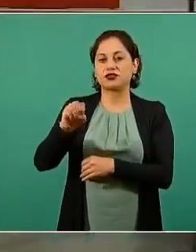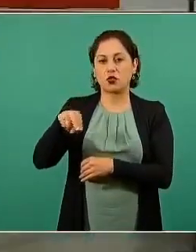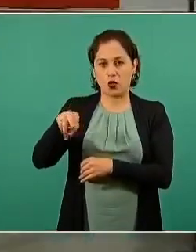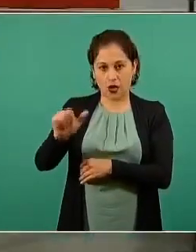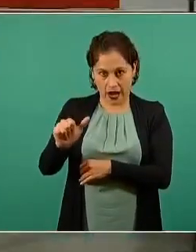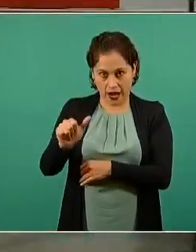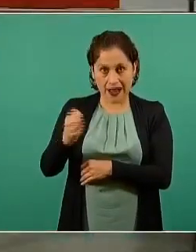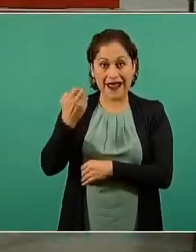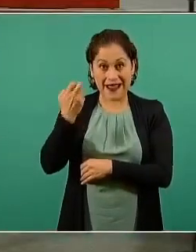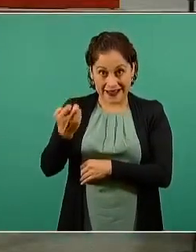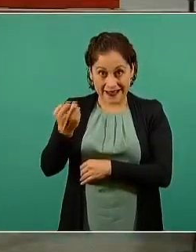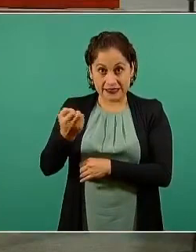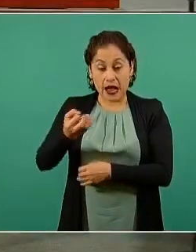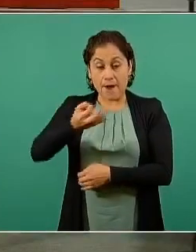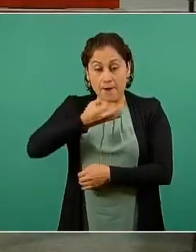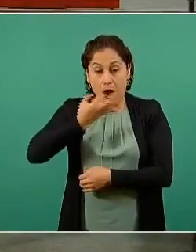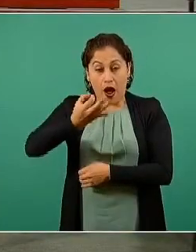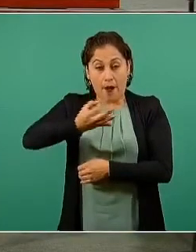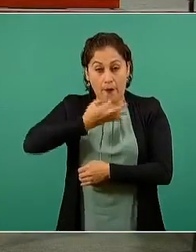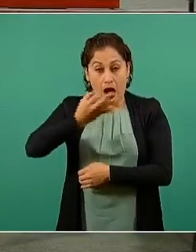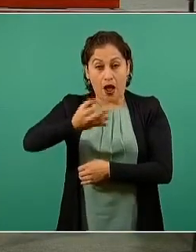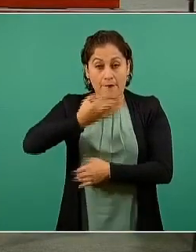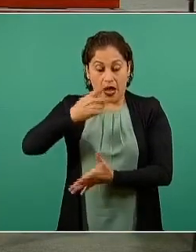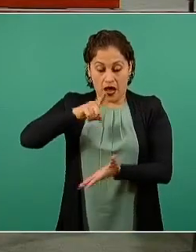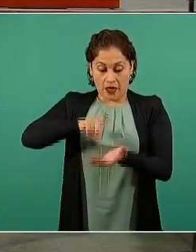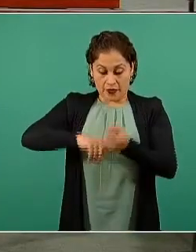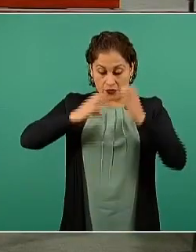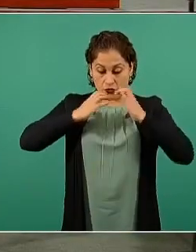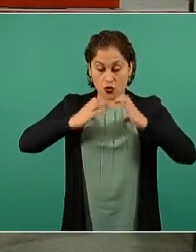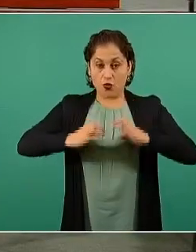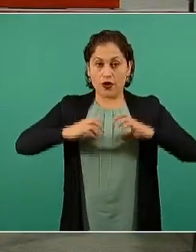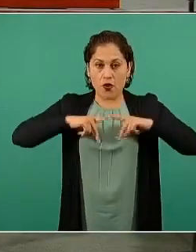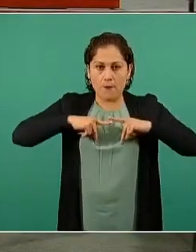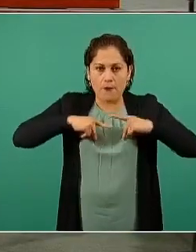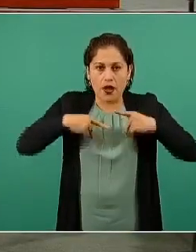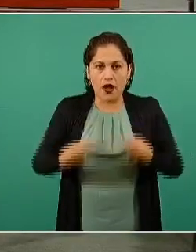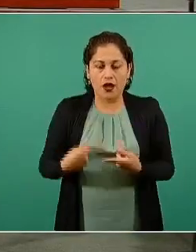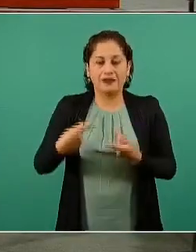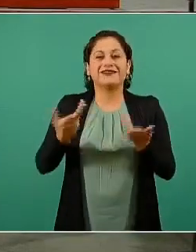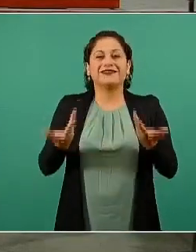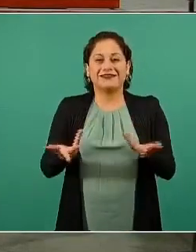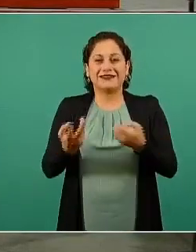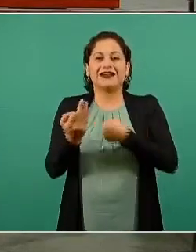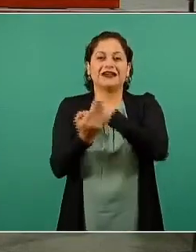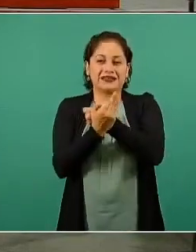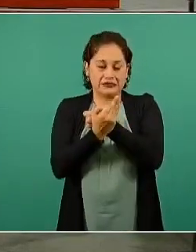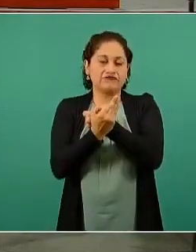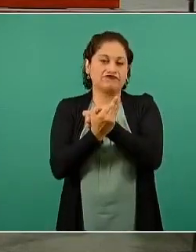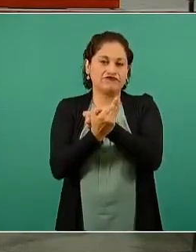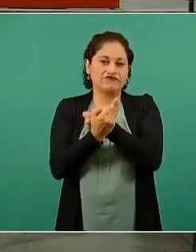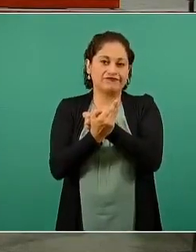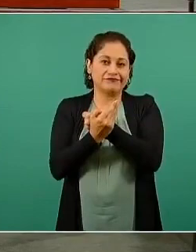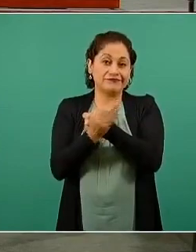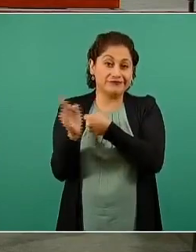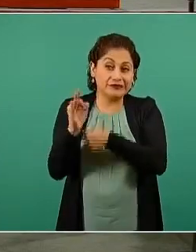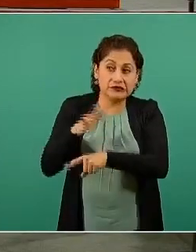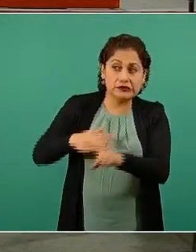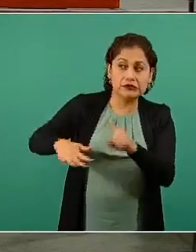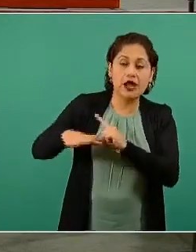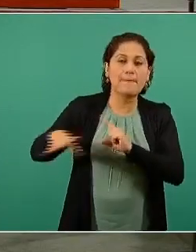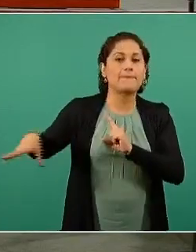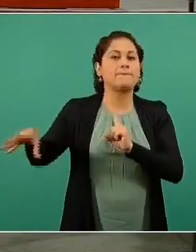se llega a estados de inmunosupresión muy graves. Y entonces es donde tiene lugar esta situación del famoso hongo